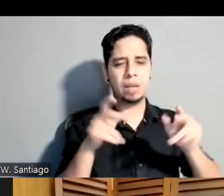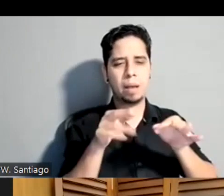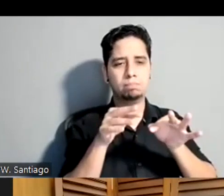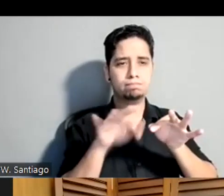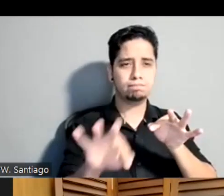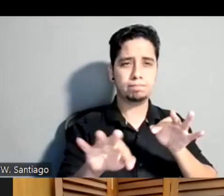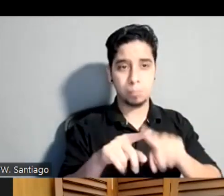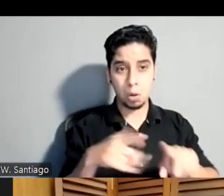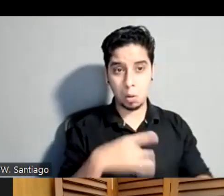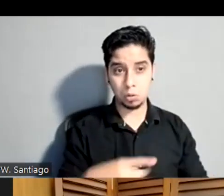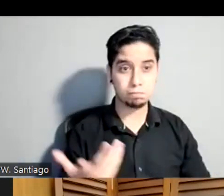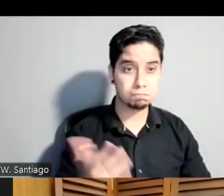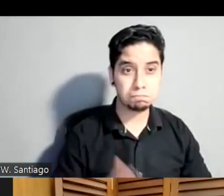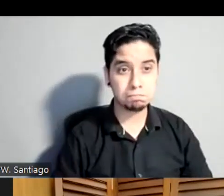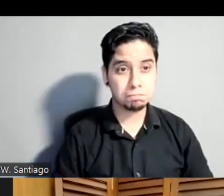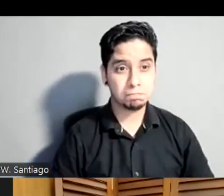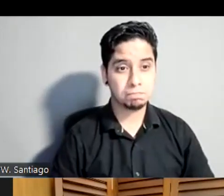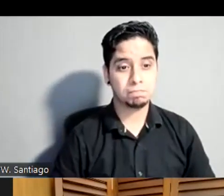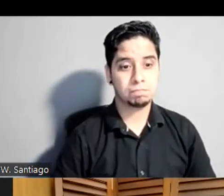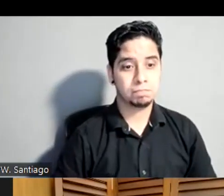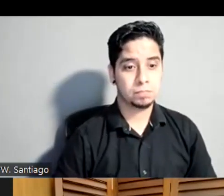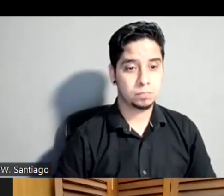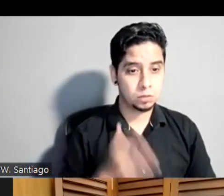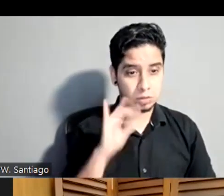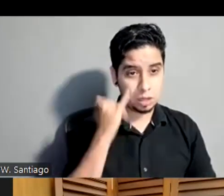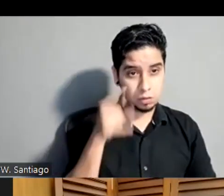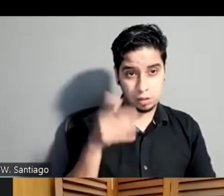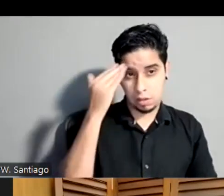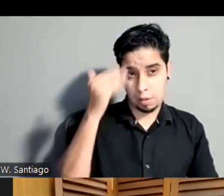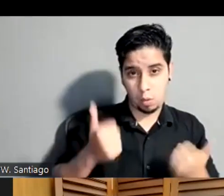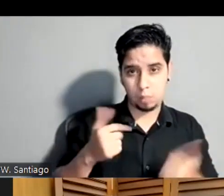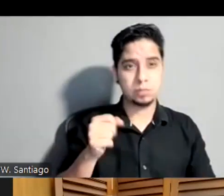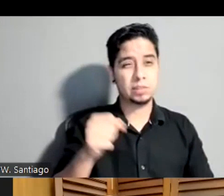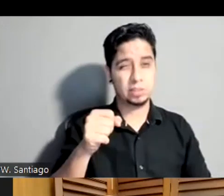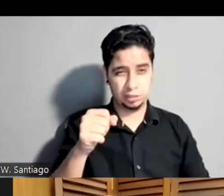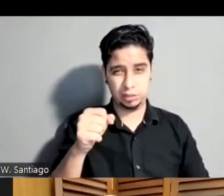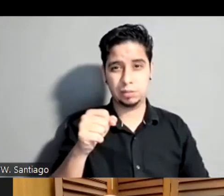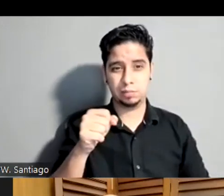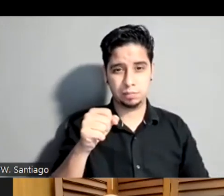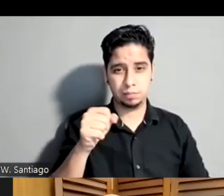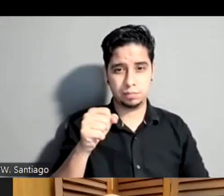Pero me gustó mucho el tema. No sé si ustedes se acuerdan de la obra. Sí, pero a ver.